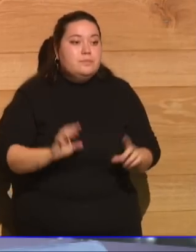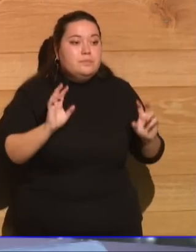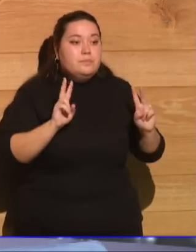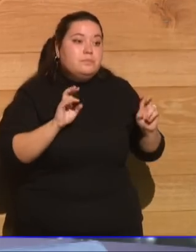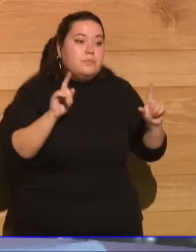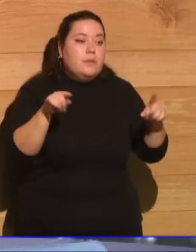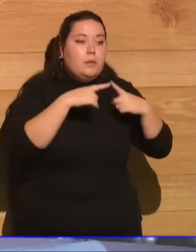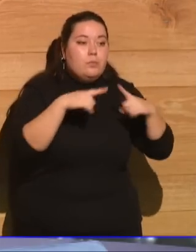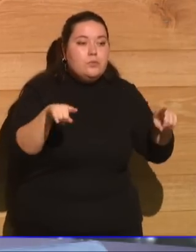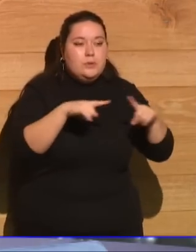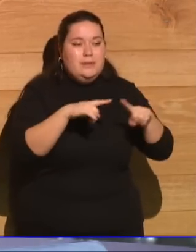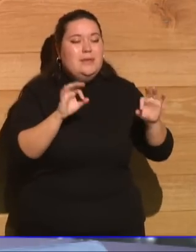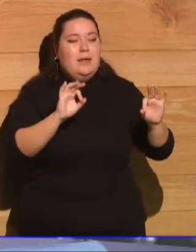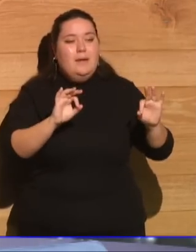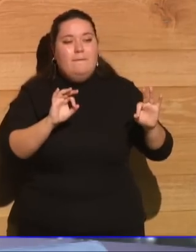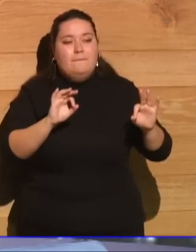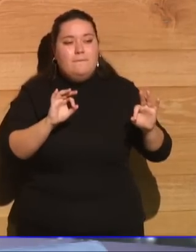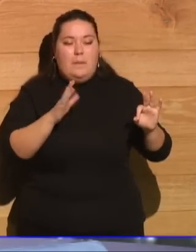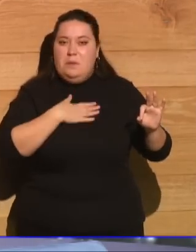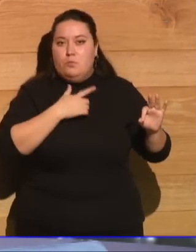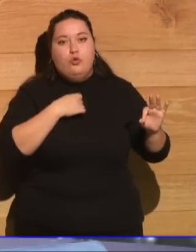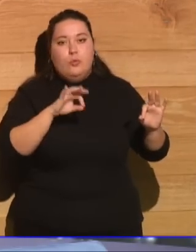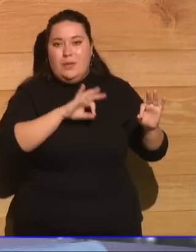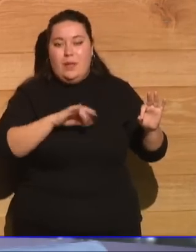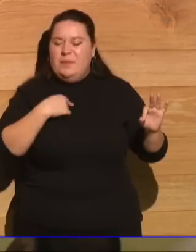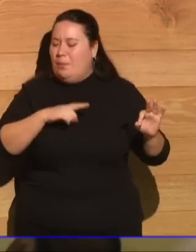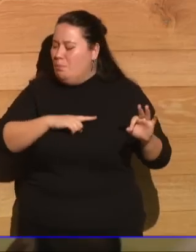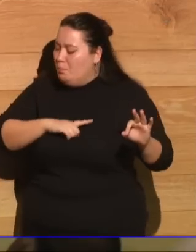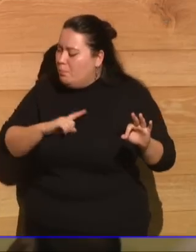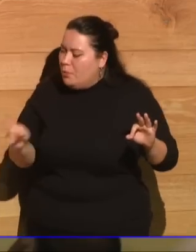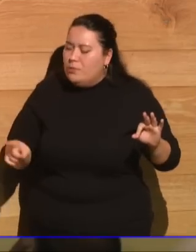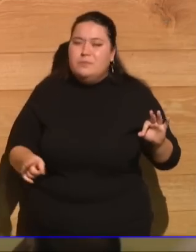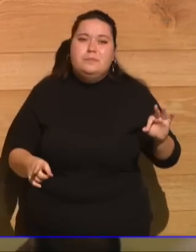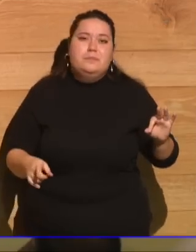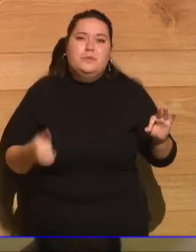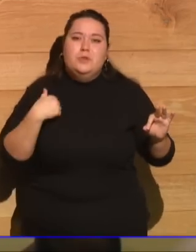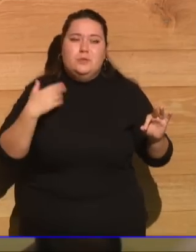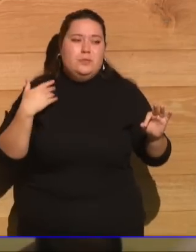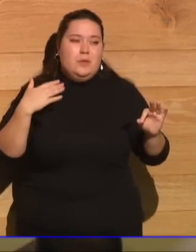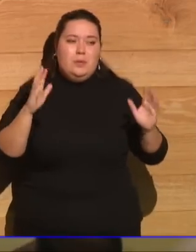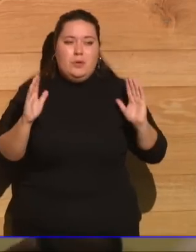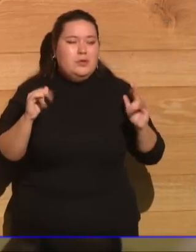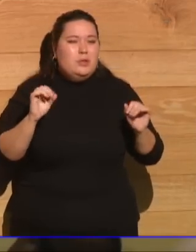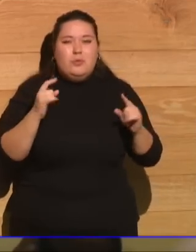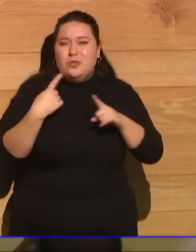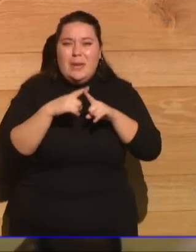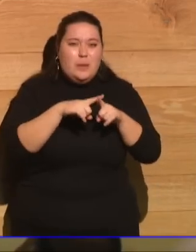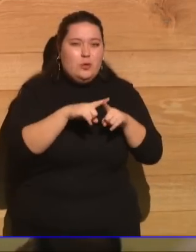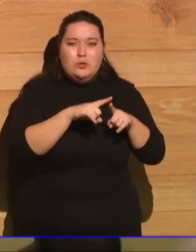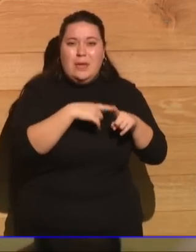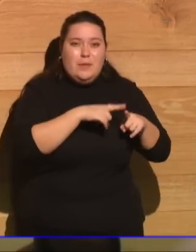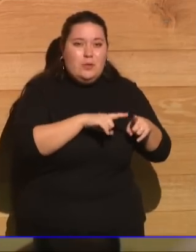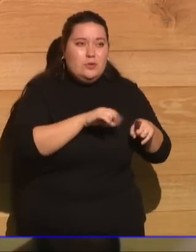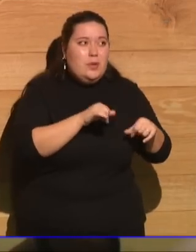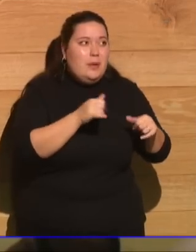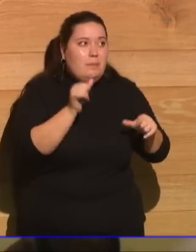Giorgio Moroder. Personalmente no me gusta A mí demasiado. nada, a mí tampoco me gusta. Fue una época, ¿eh? Claro, no son los elementos de la